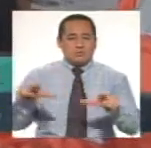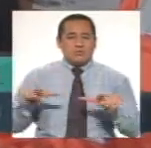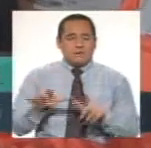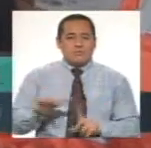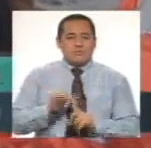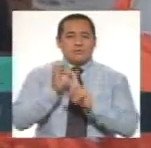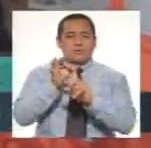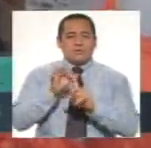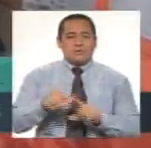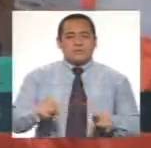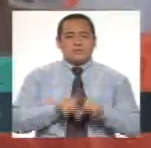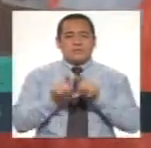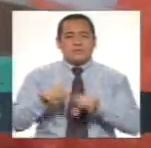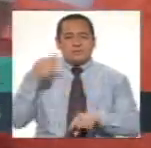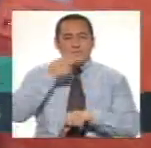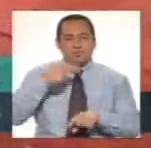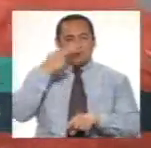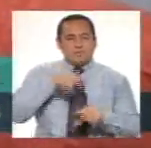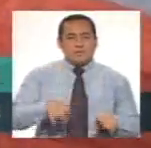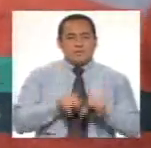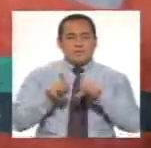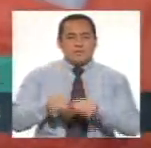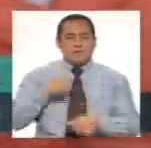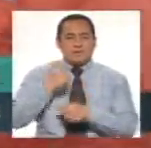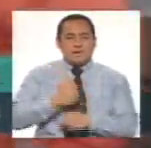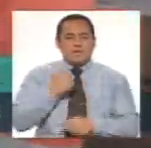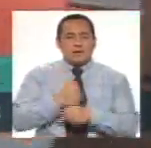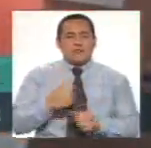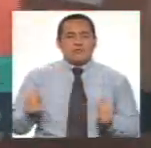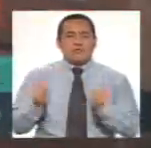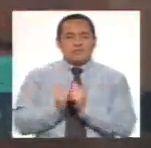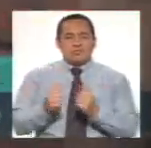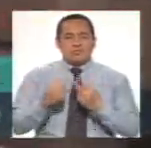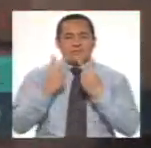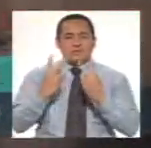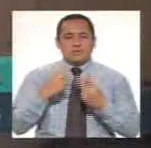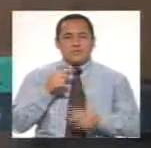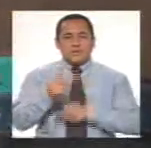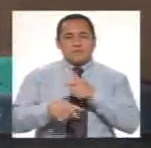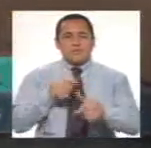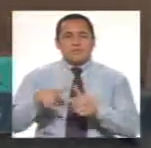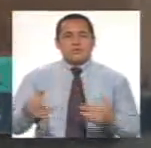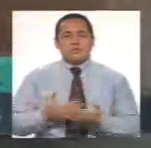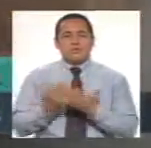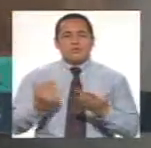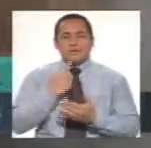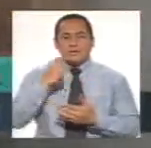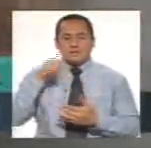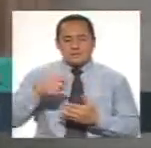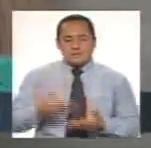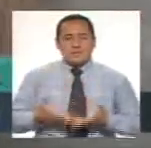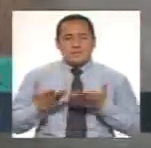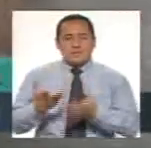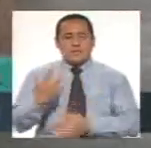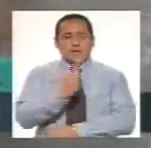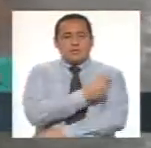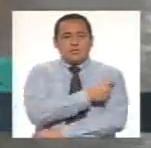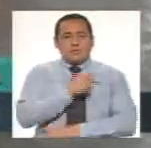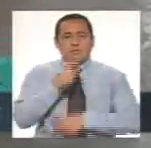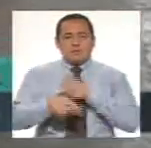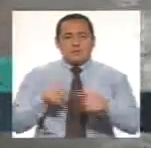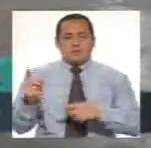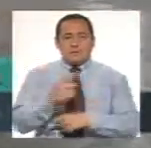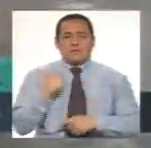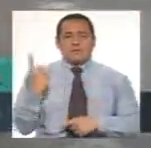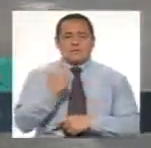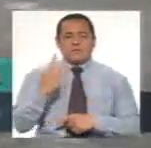prioritario, estamos hablando de Junín, y otras regiones que se está trabajando juntamente viendo el tema de la población, donde ameritan la aplicación de las vacunas, población en